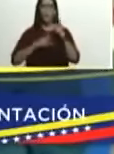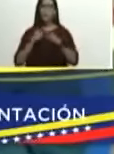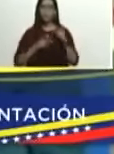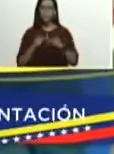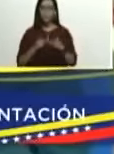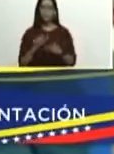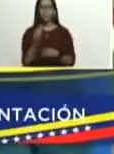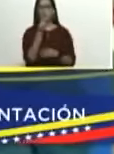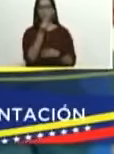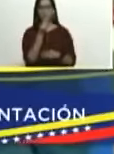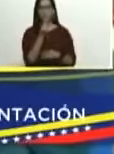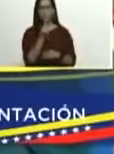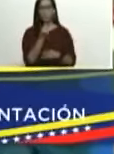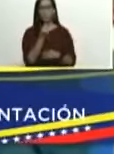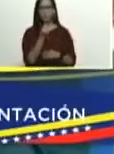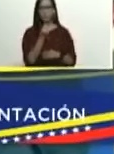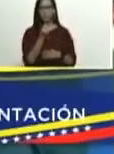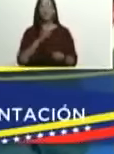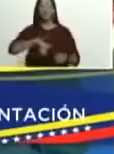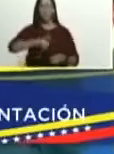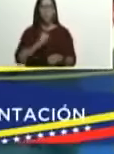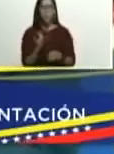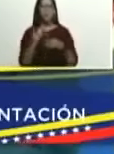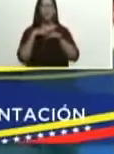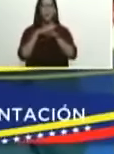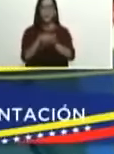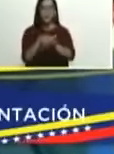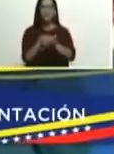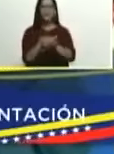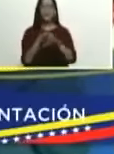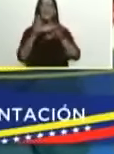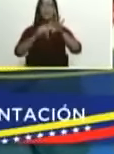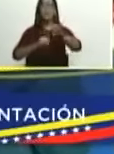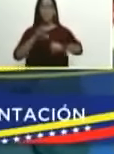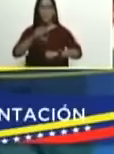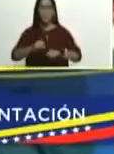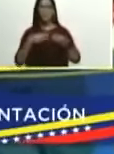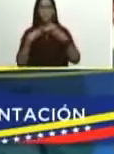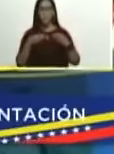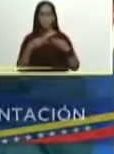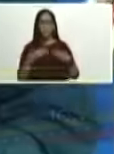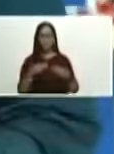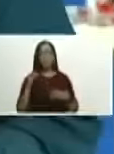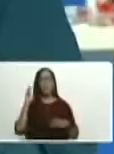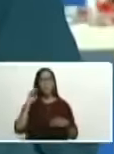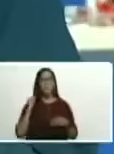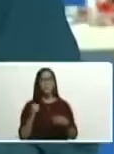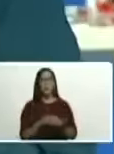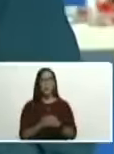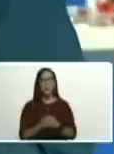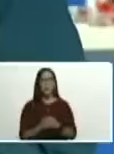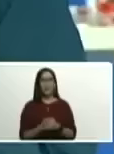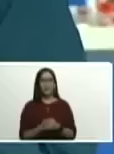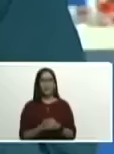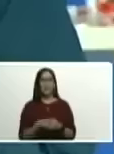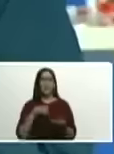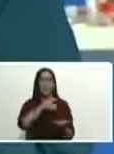de alimentos puedan incorporarse en las compras públicas para el abastecimiento de los